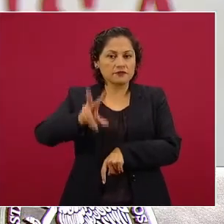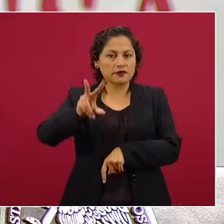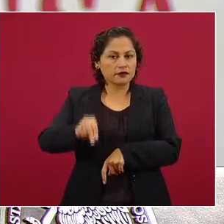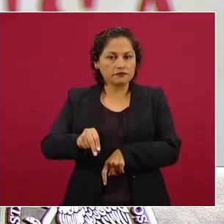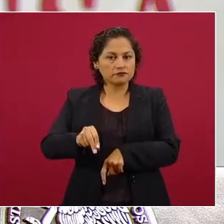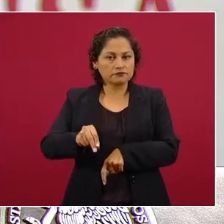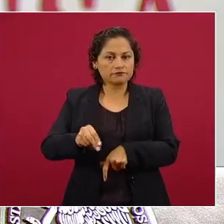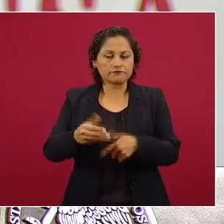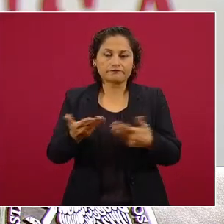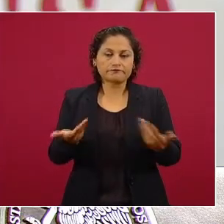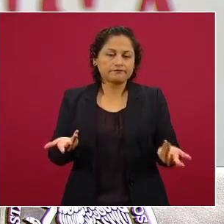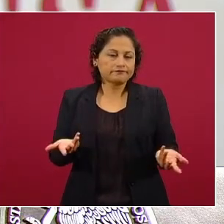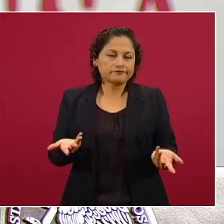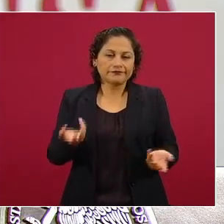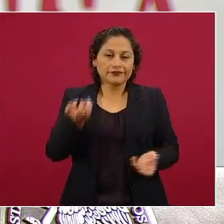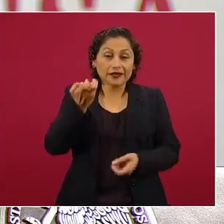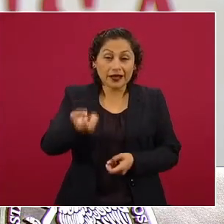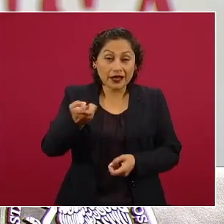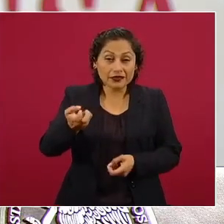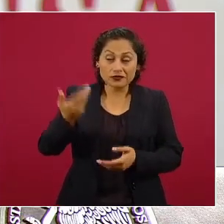Siempre ha habido